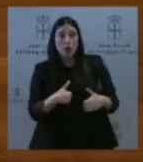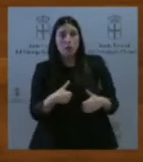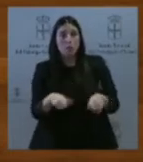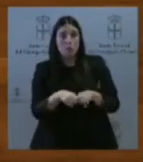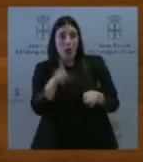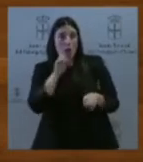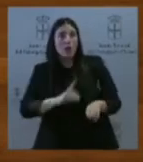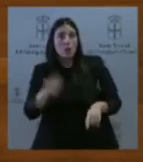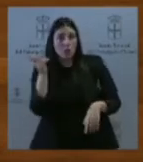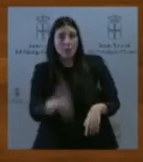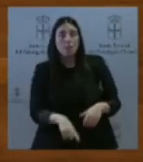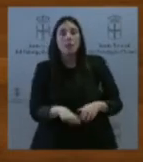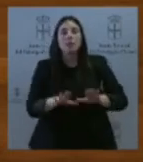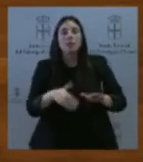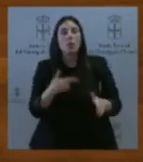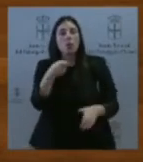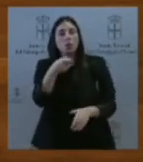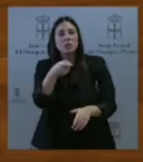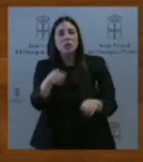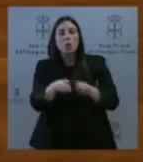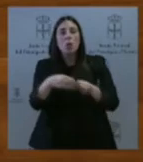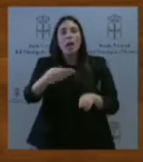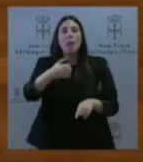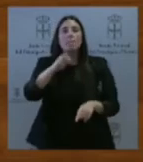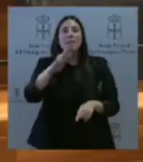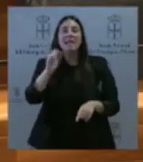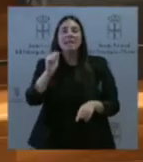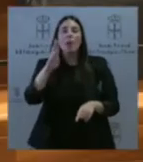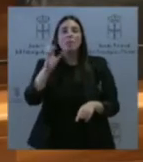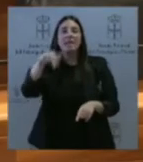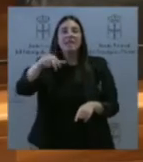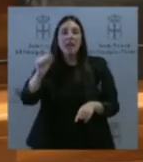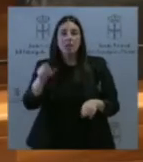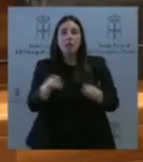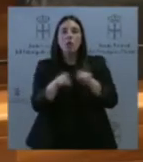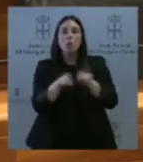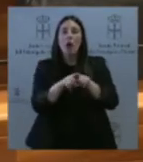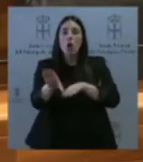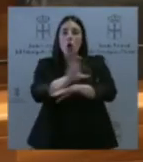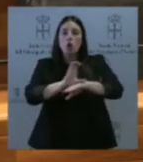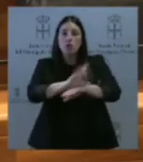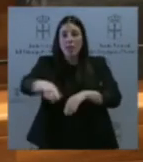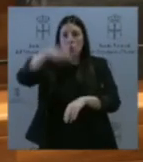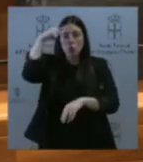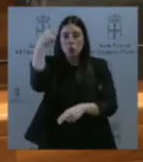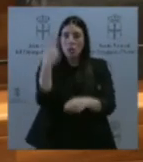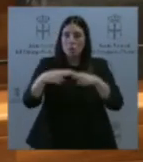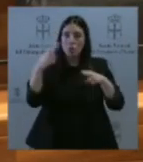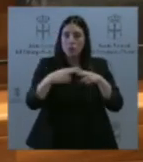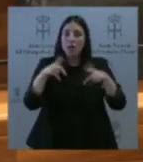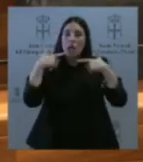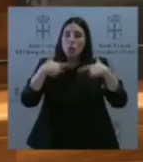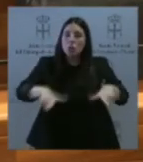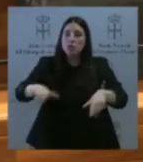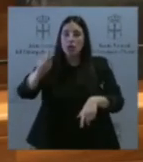como Berta Piñán. Berta Piñán es la consejera de Cultura, Política Lingüística y Turismo del Principado de Asturias. Yo